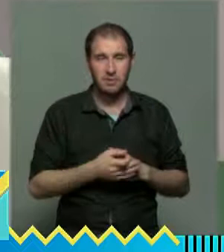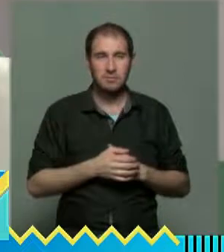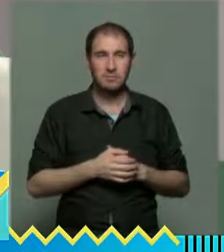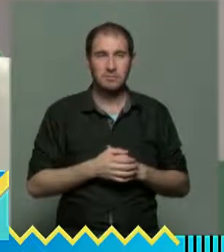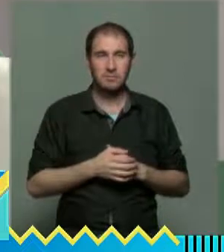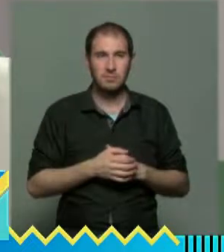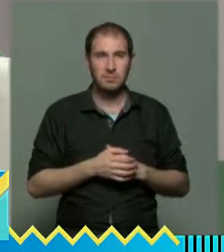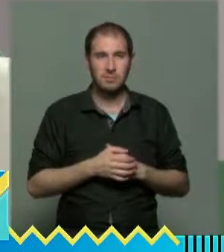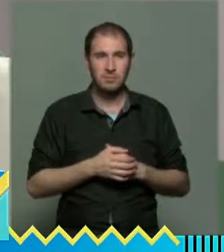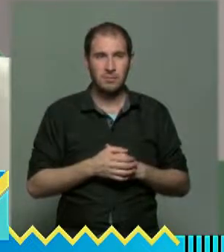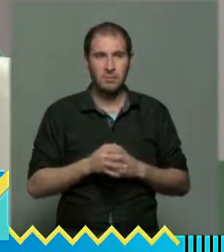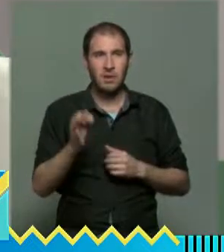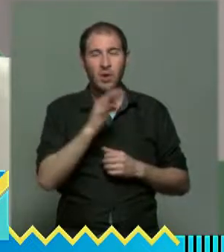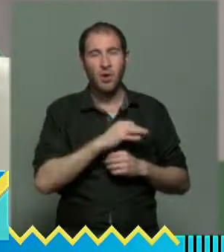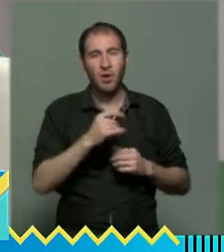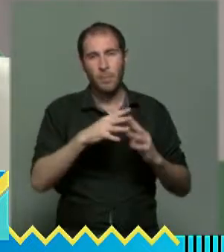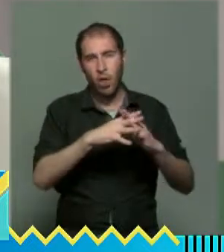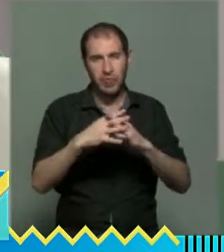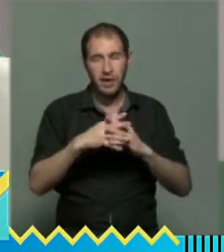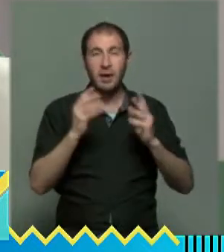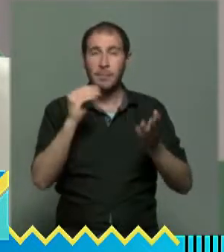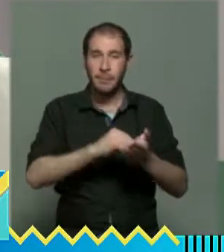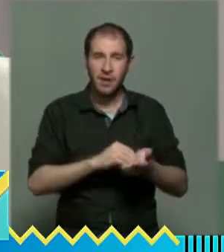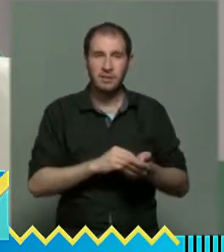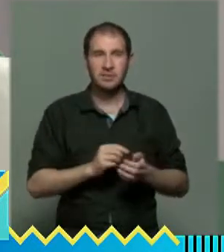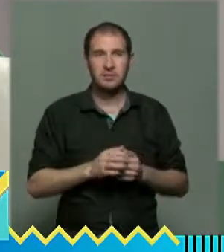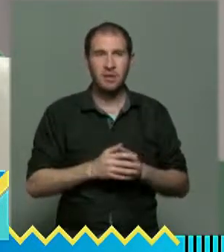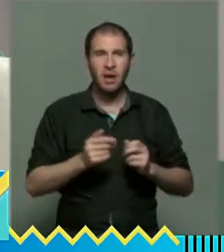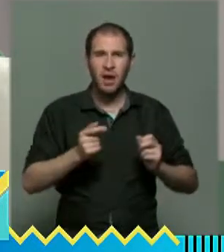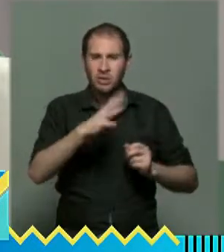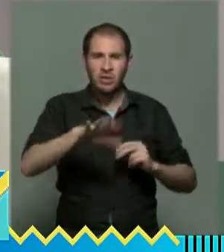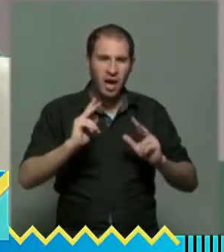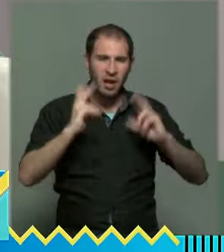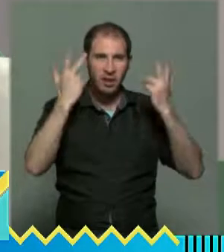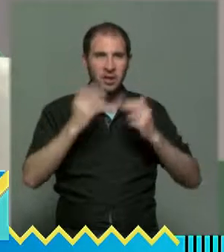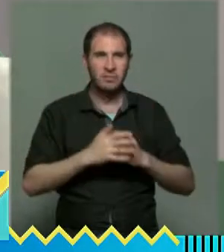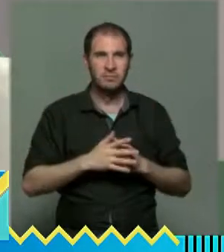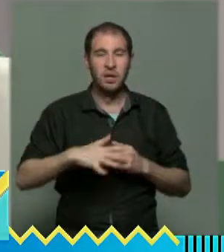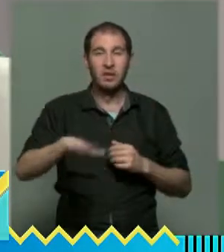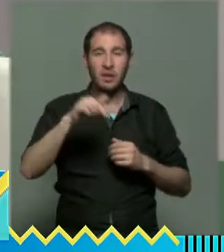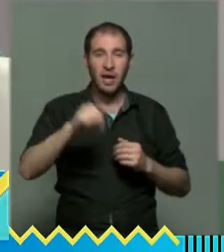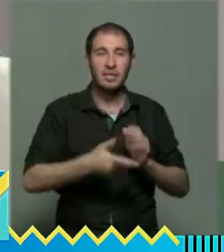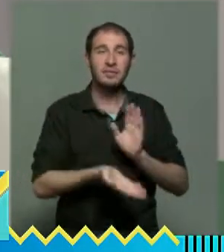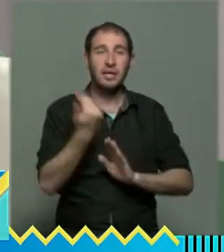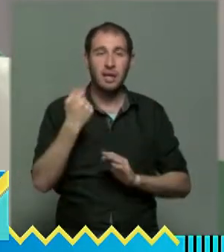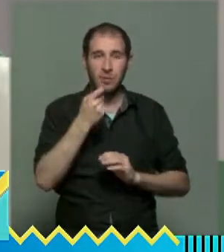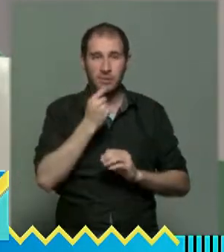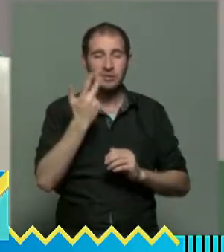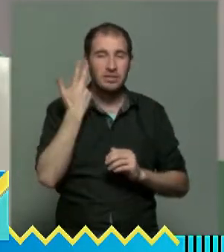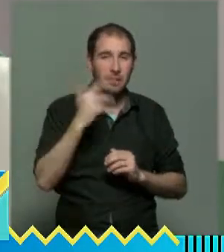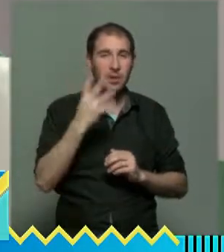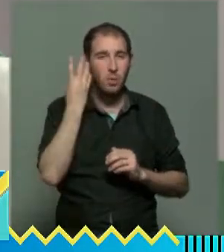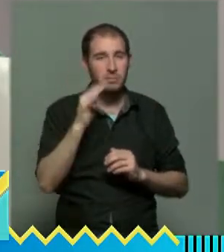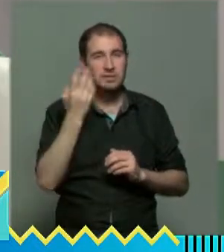productor o las bodegas en su medida, sino que tiene que producir la indignación de la sociedad. Que a esta sociedad se le saquen 3.000,